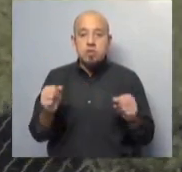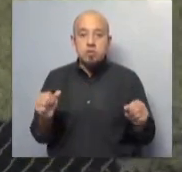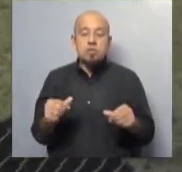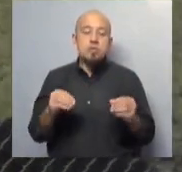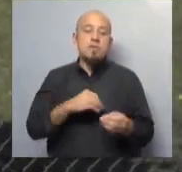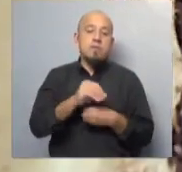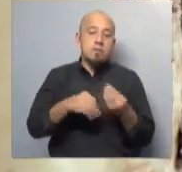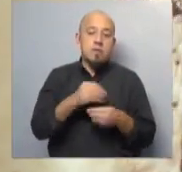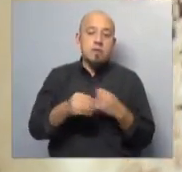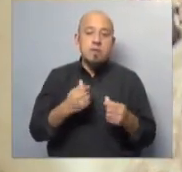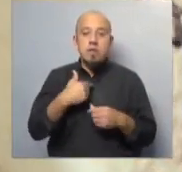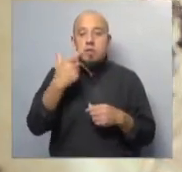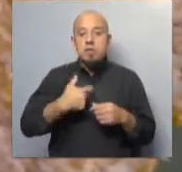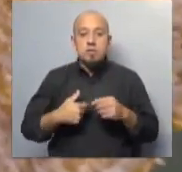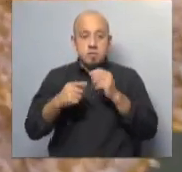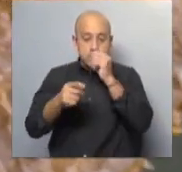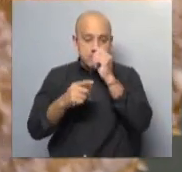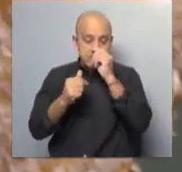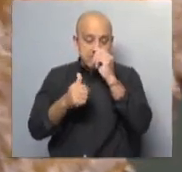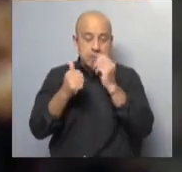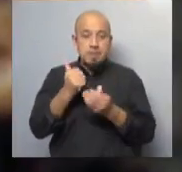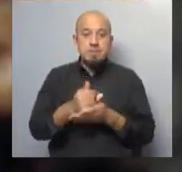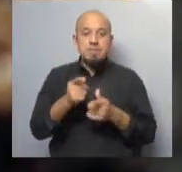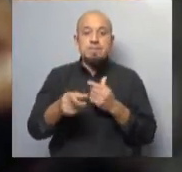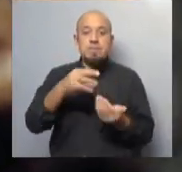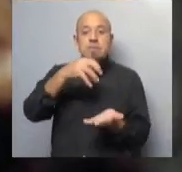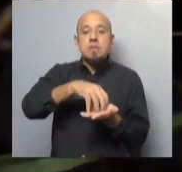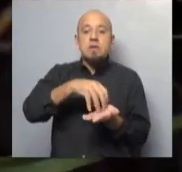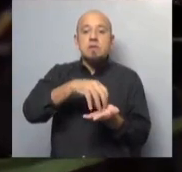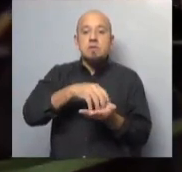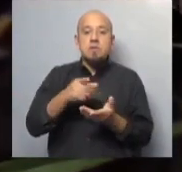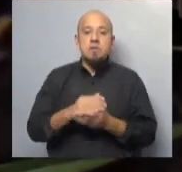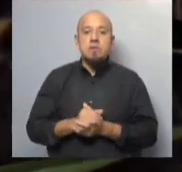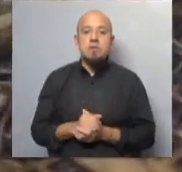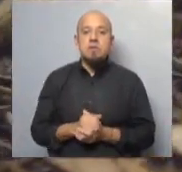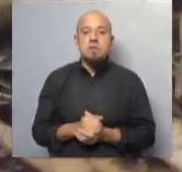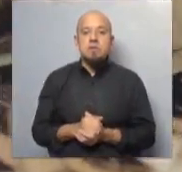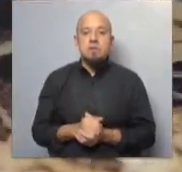familiar o en una aventura personal, están ahí. Y los hongos están esperándote.